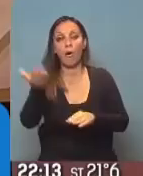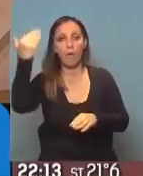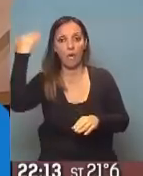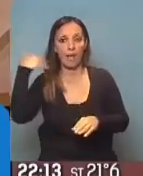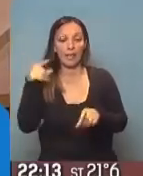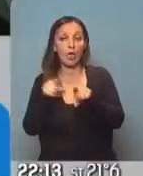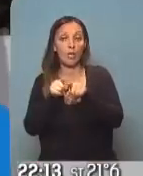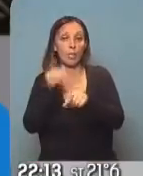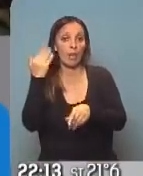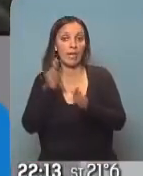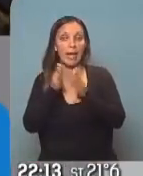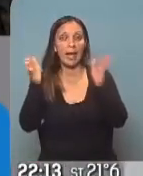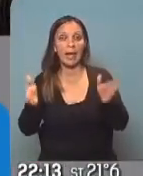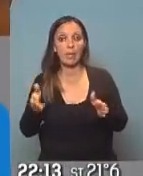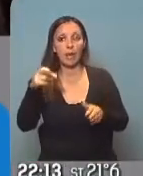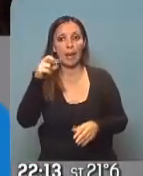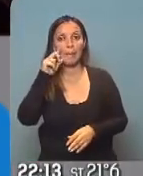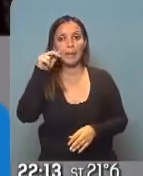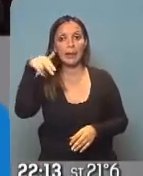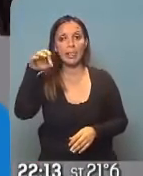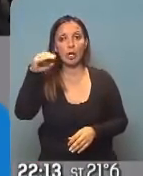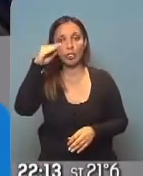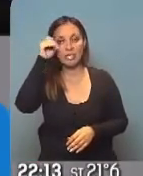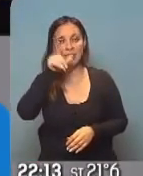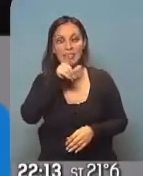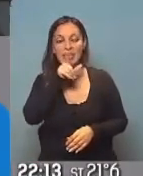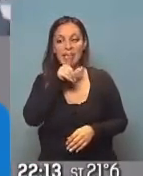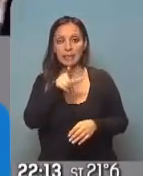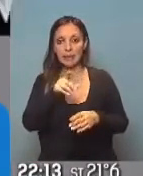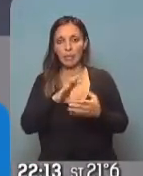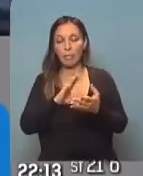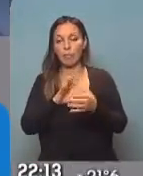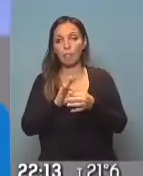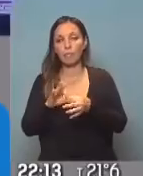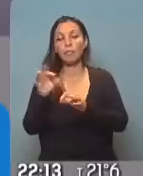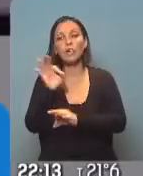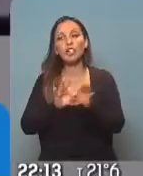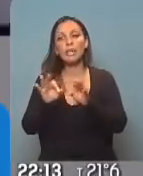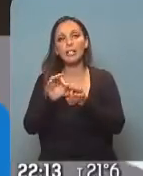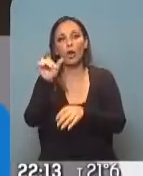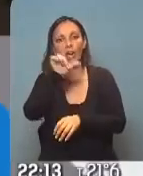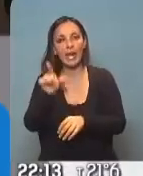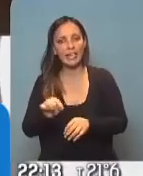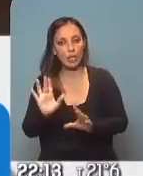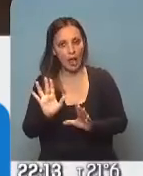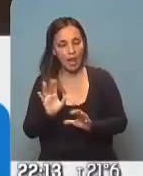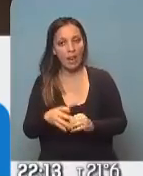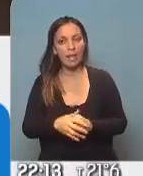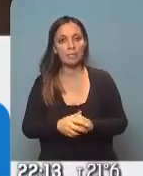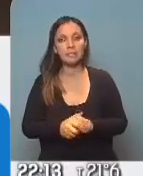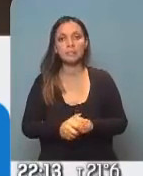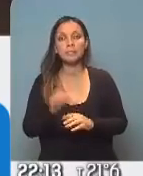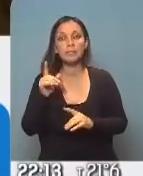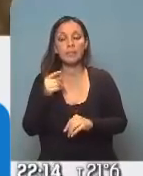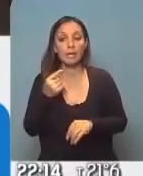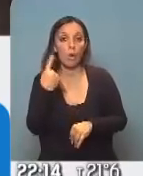dictadura de Pinochet. El proyecto chileno con un proyecto más nacionalista que incluso que perdura hasta hoy y que uno puede